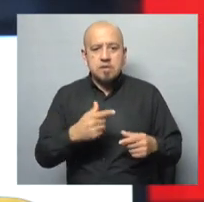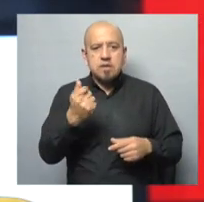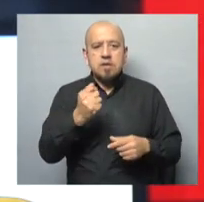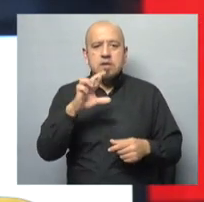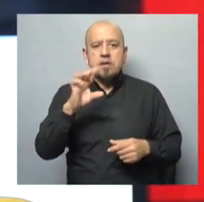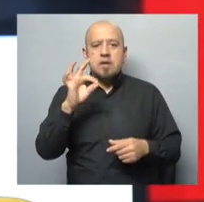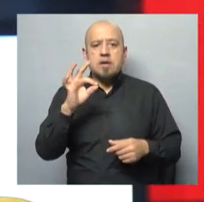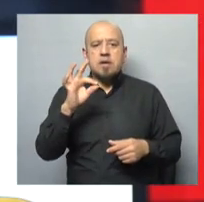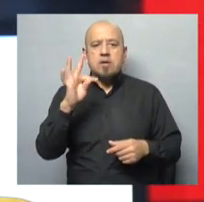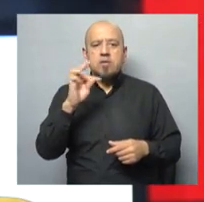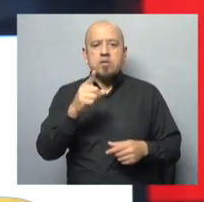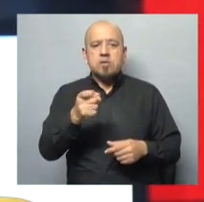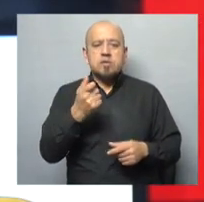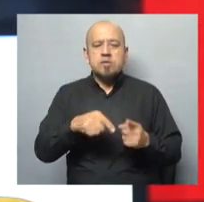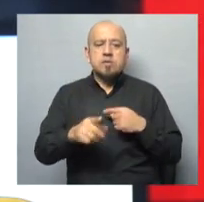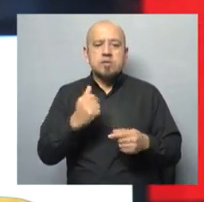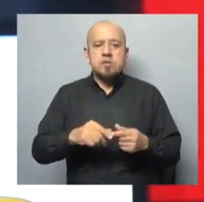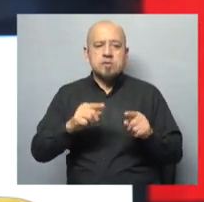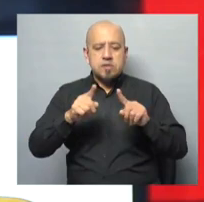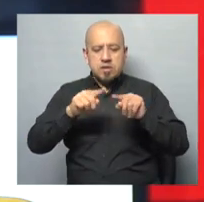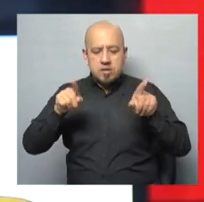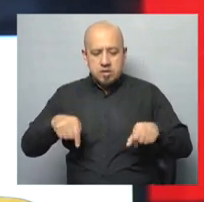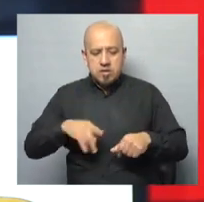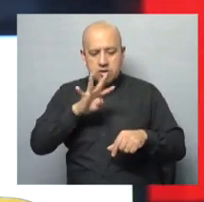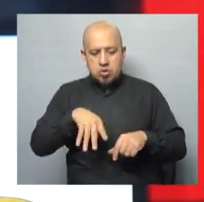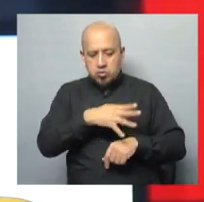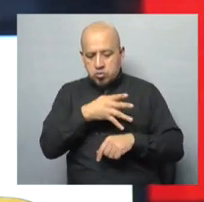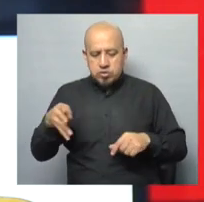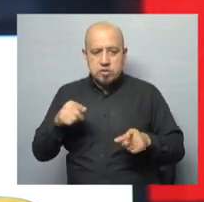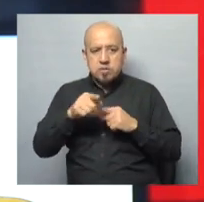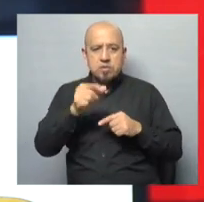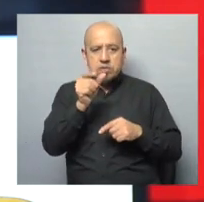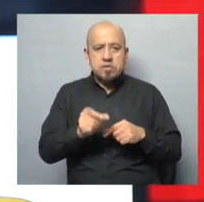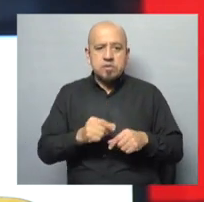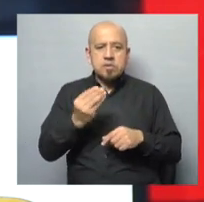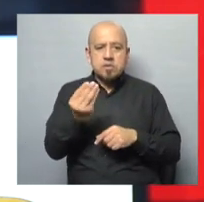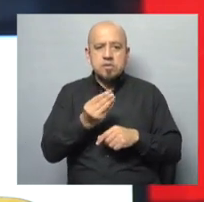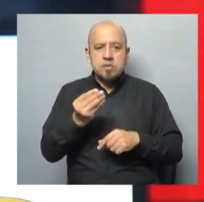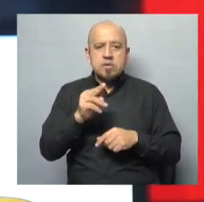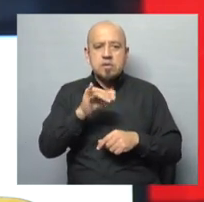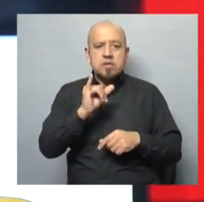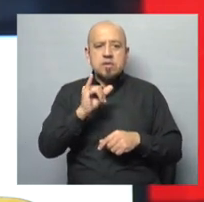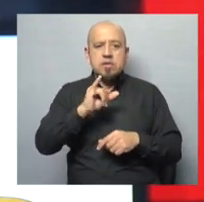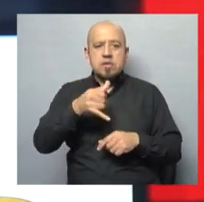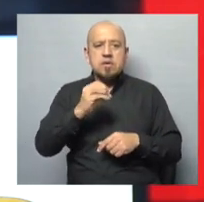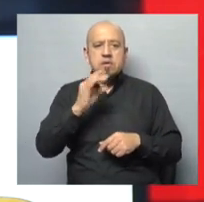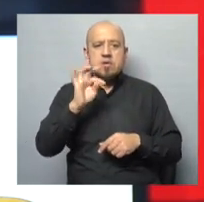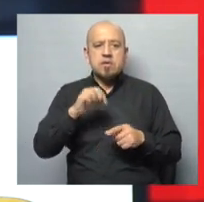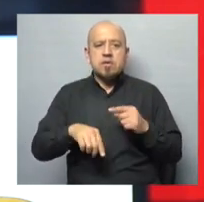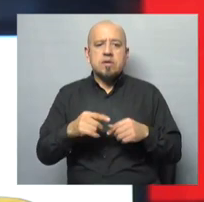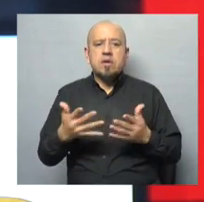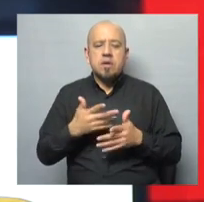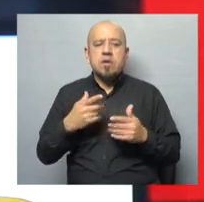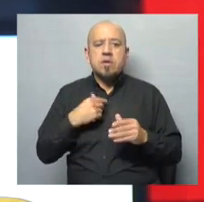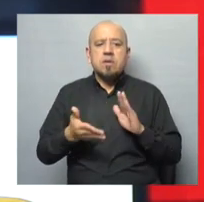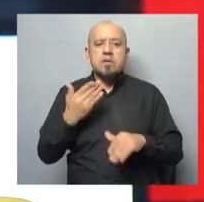y los crucigramas intentaba hacerlo y no los completaba ahora esta revista que hay quijote todas esa revista que ahora lo completo lo continuamos más canchero